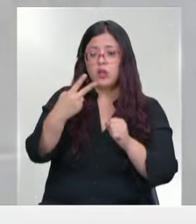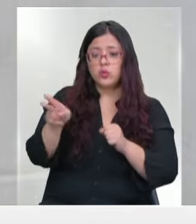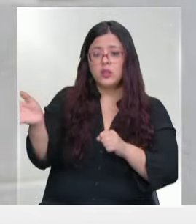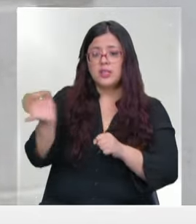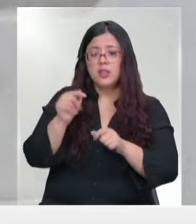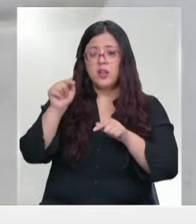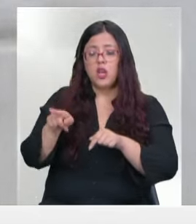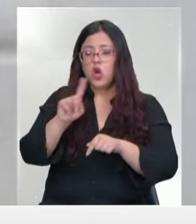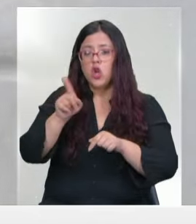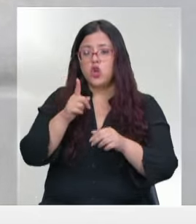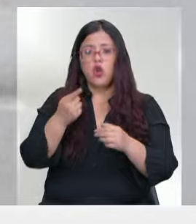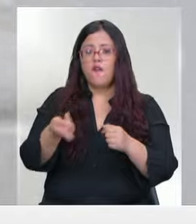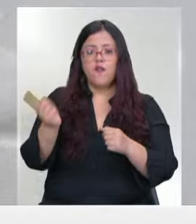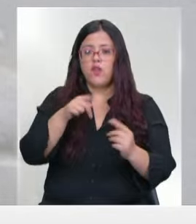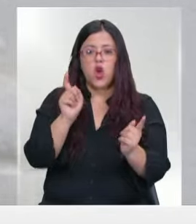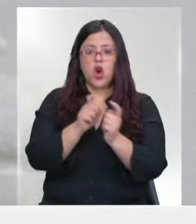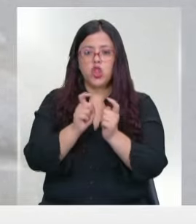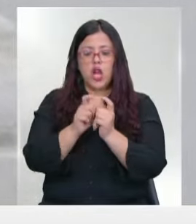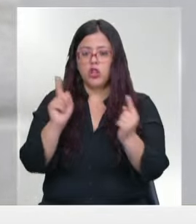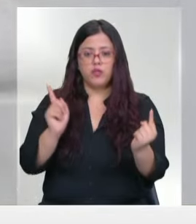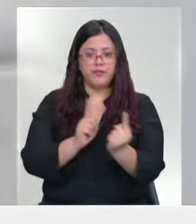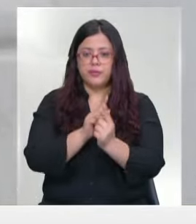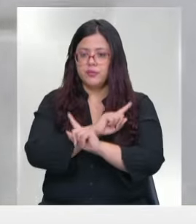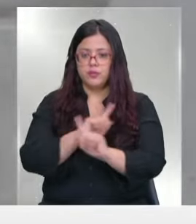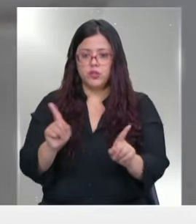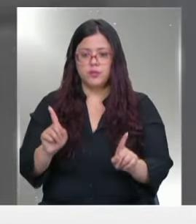ello no volvieron a tener contacto.